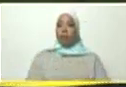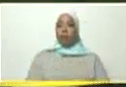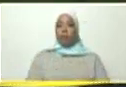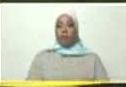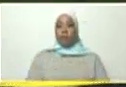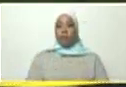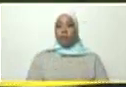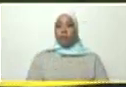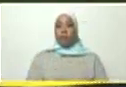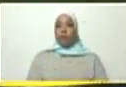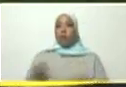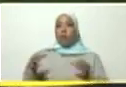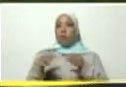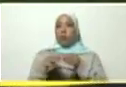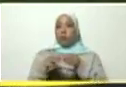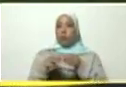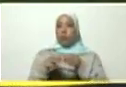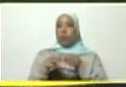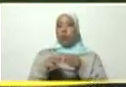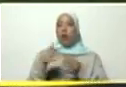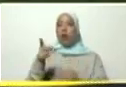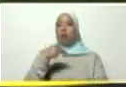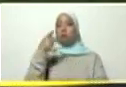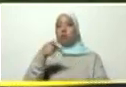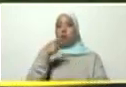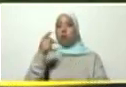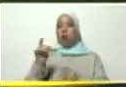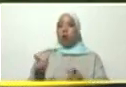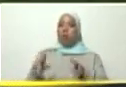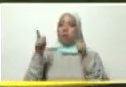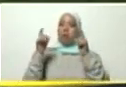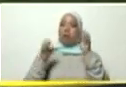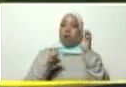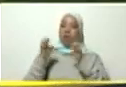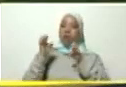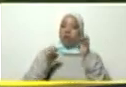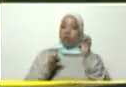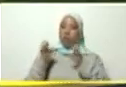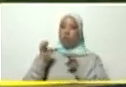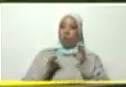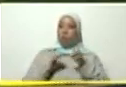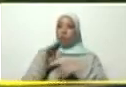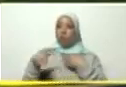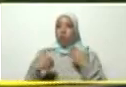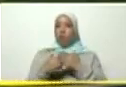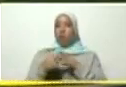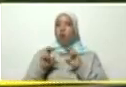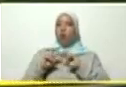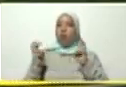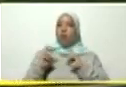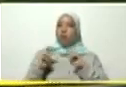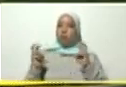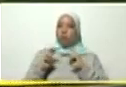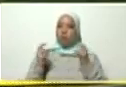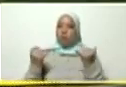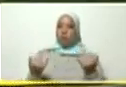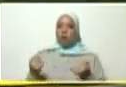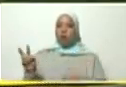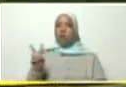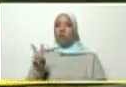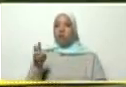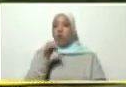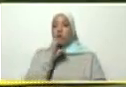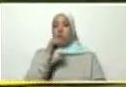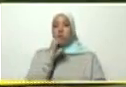esta reunión del buró político ha permitido revisar todos estos temas recibir el informe